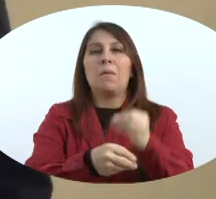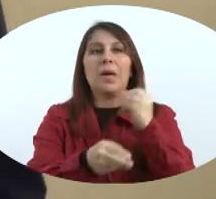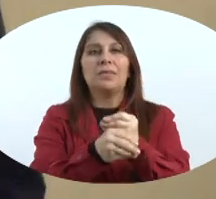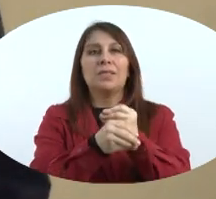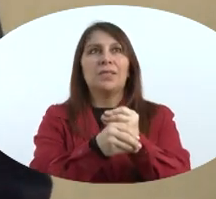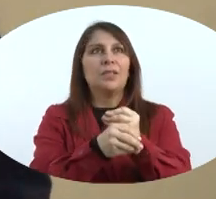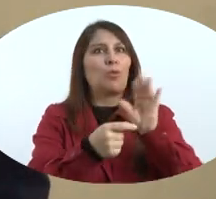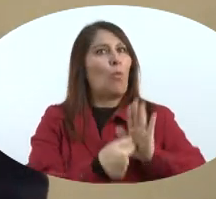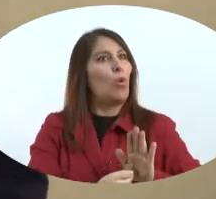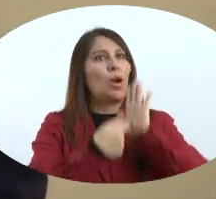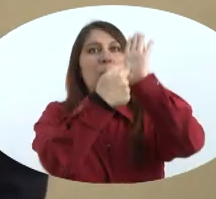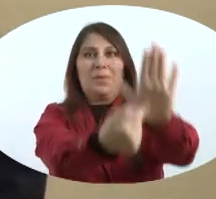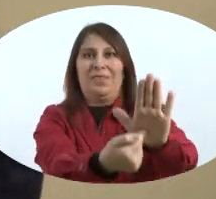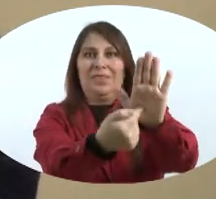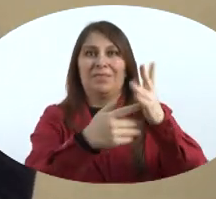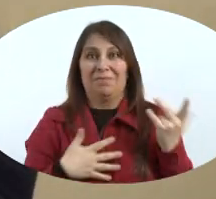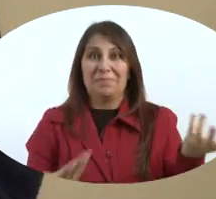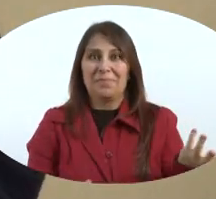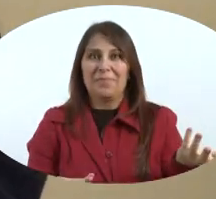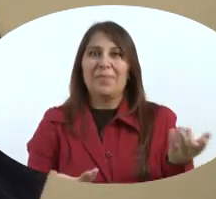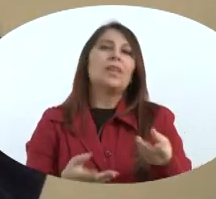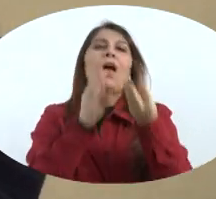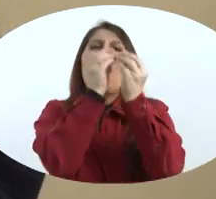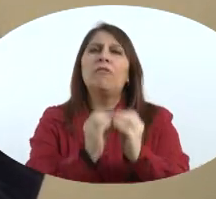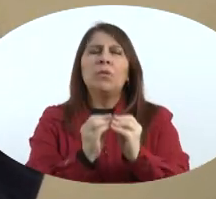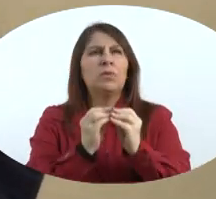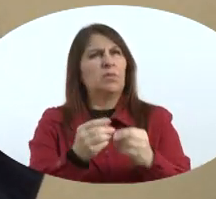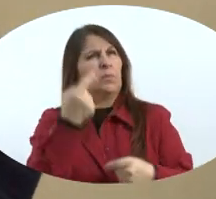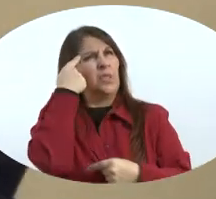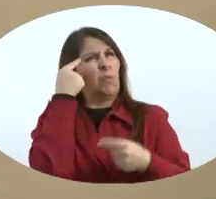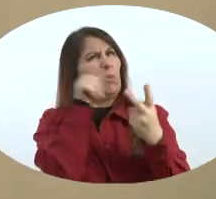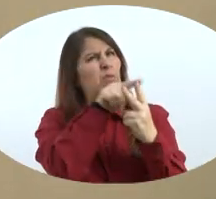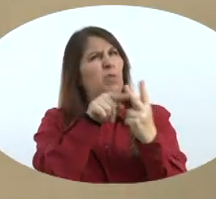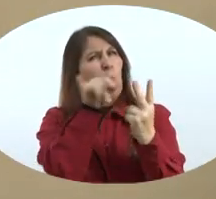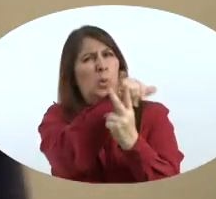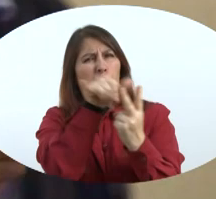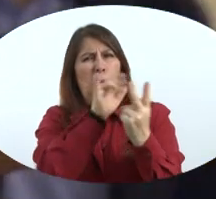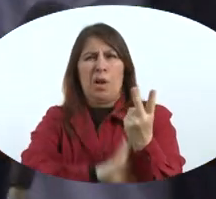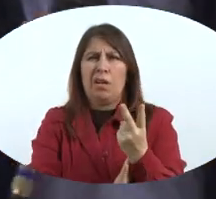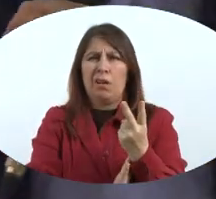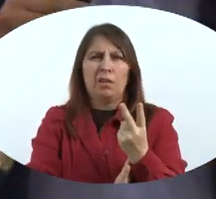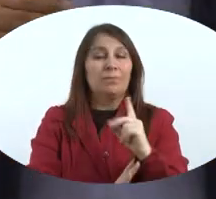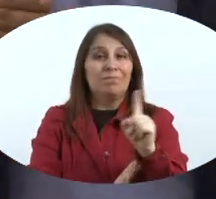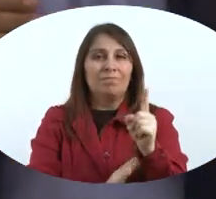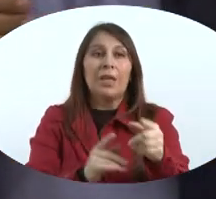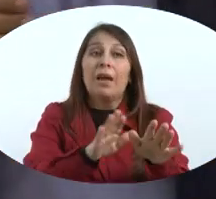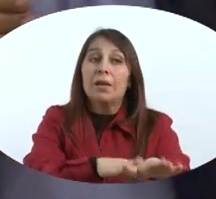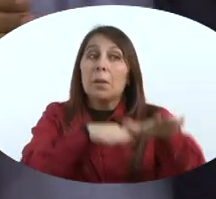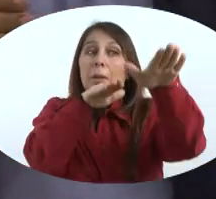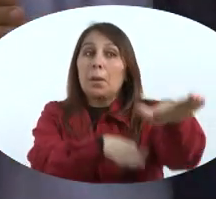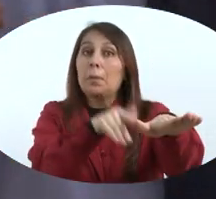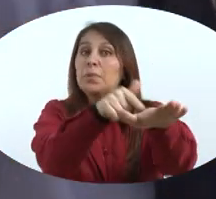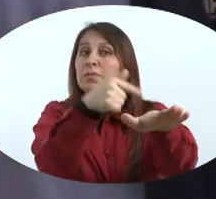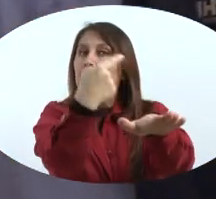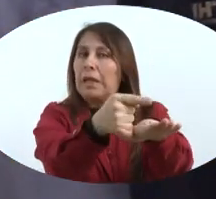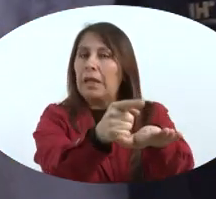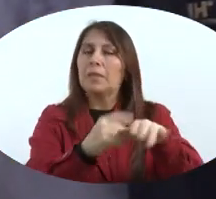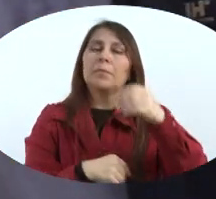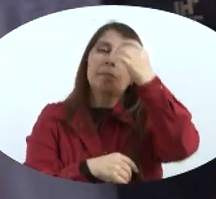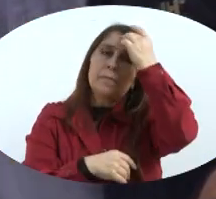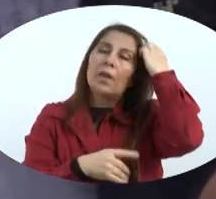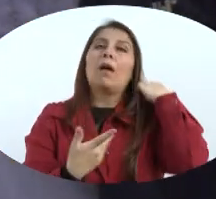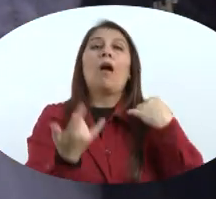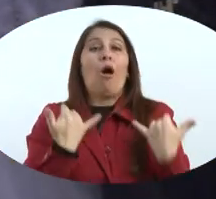entonces uno pareciera redundante pero hay distintas formas de verla la representación una es que la representación no debe existir